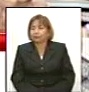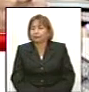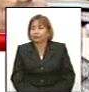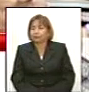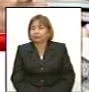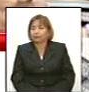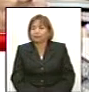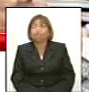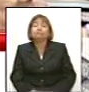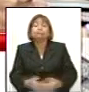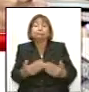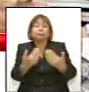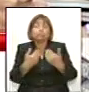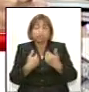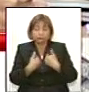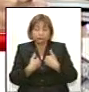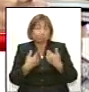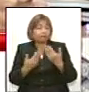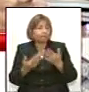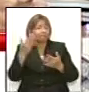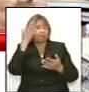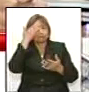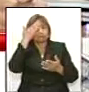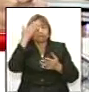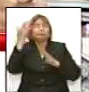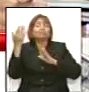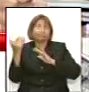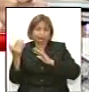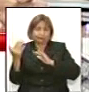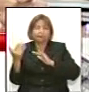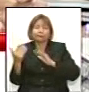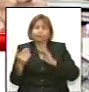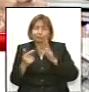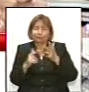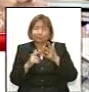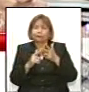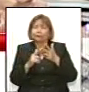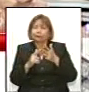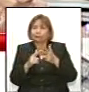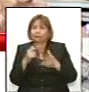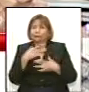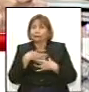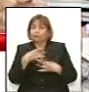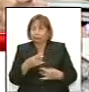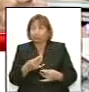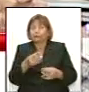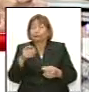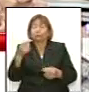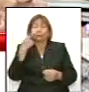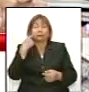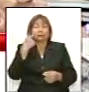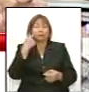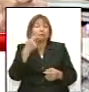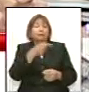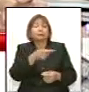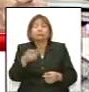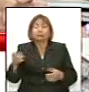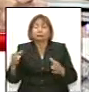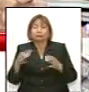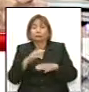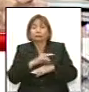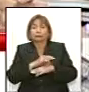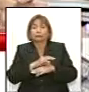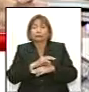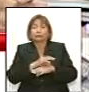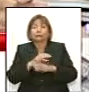plan. Pero tengo la esperanza en el tercer punto, donde nos pide temas de interés de los señores congresistas, se incluya Tumbes dentro de